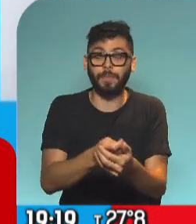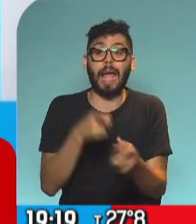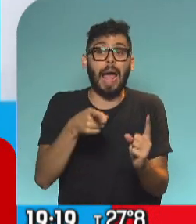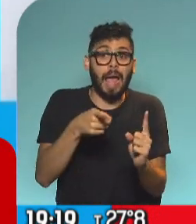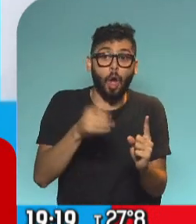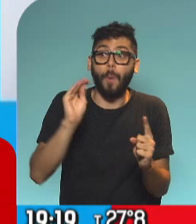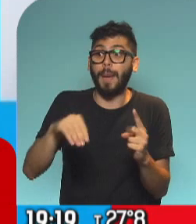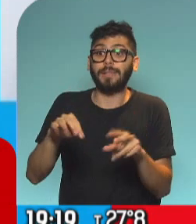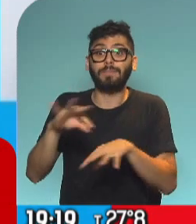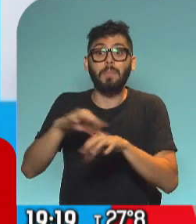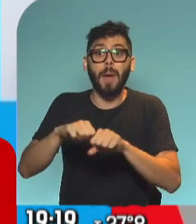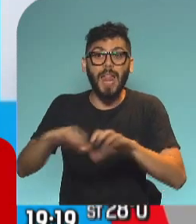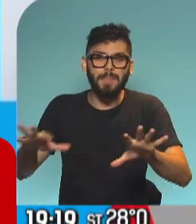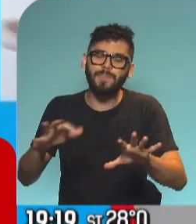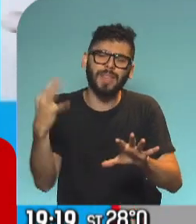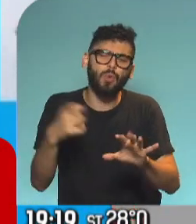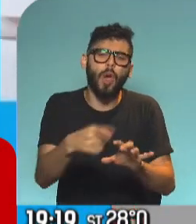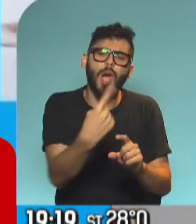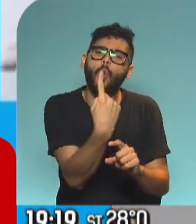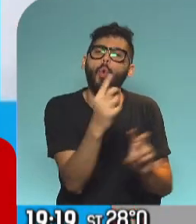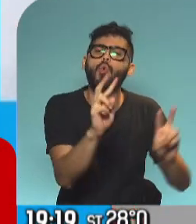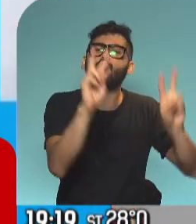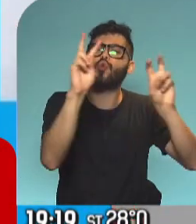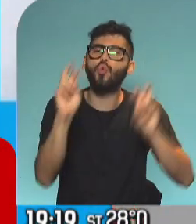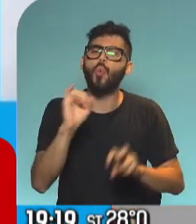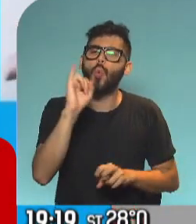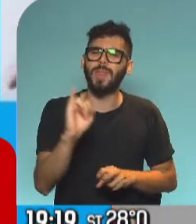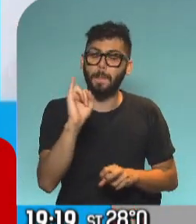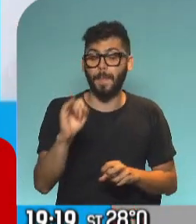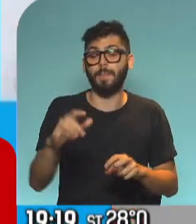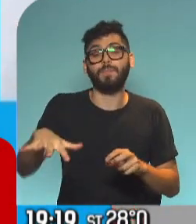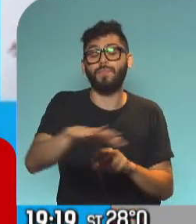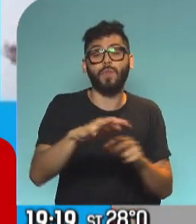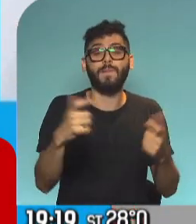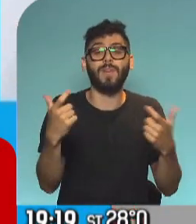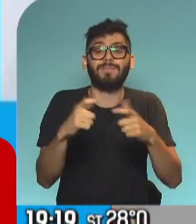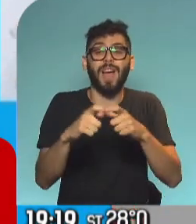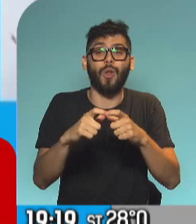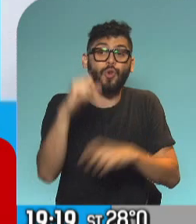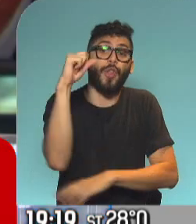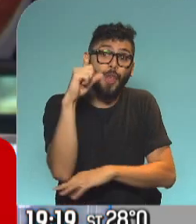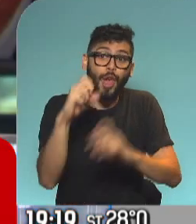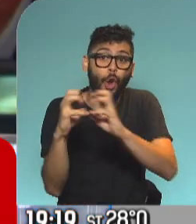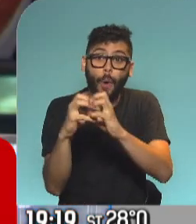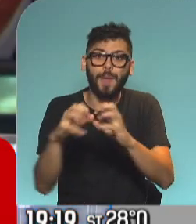seguramente serán algunos de los temas a tratar en el Foro Económico de Davos. Gracias, Vero. Por supuesto que estaremos